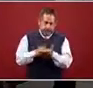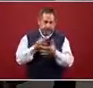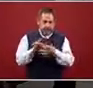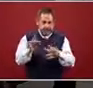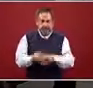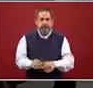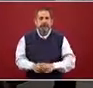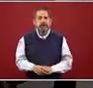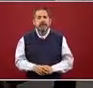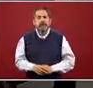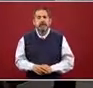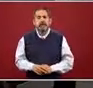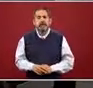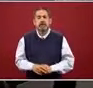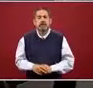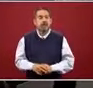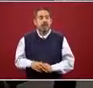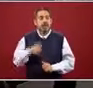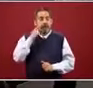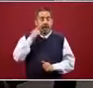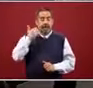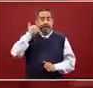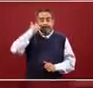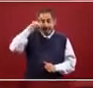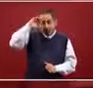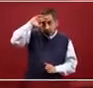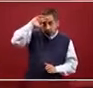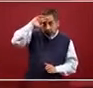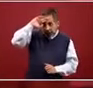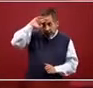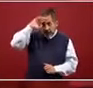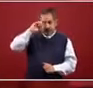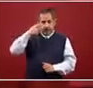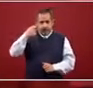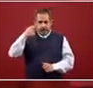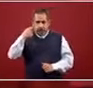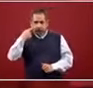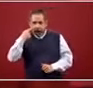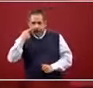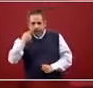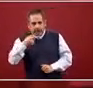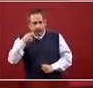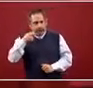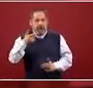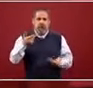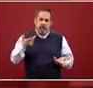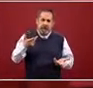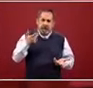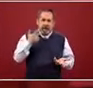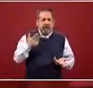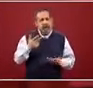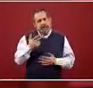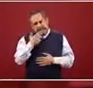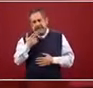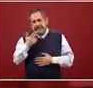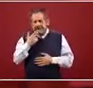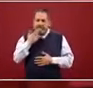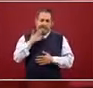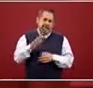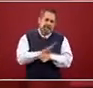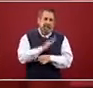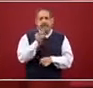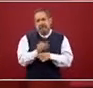ocasiones. El control de temperatura o el registro de temperatura puede ser un mecanismo parcialmente útil